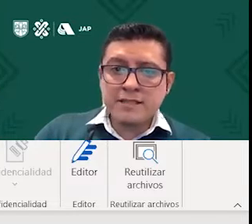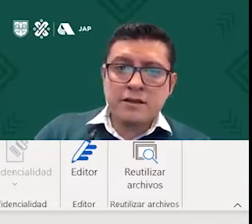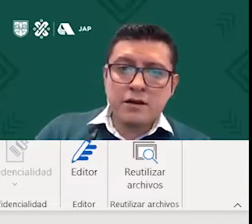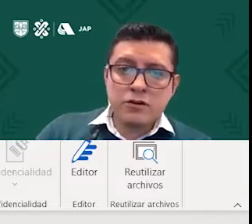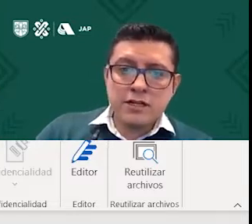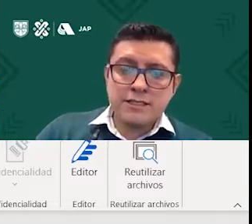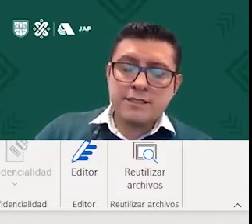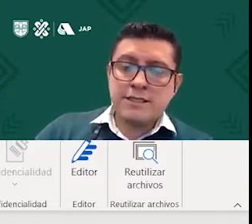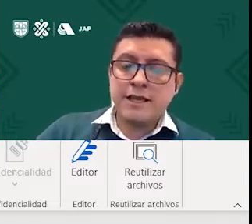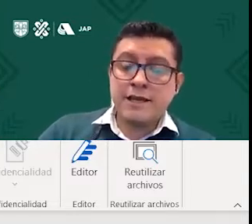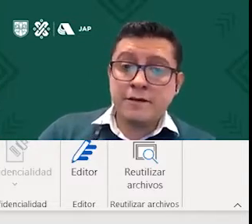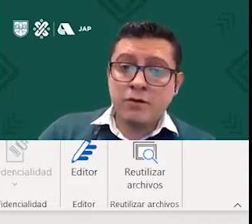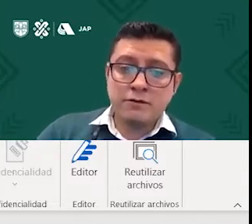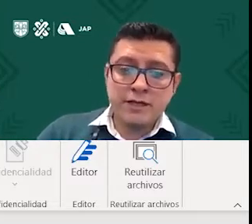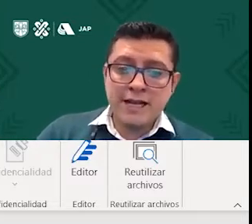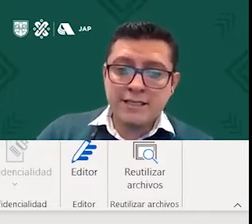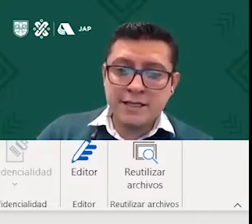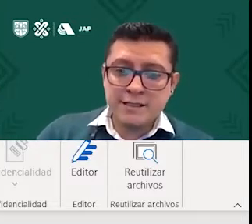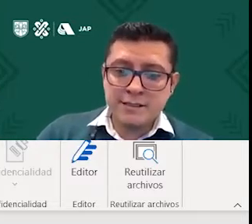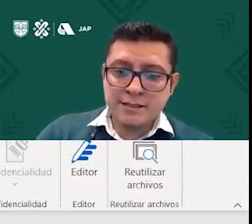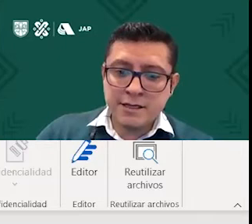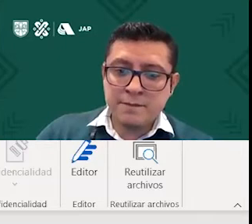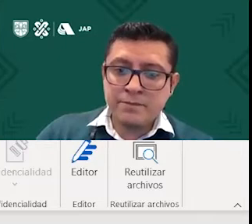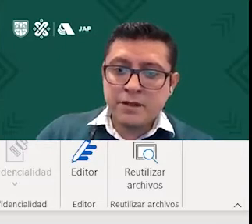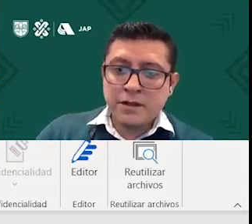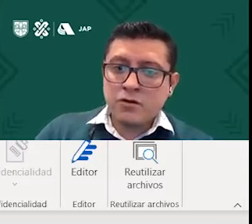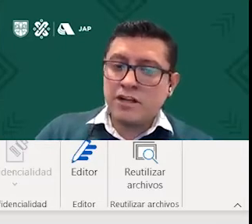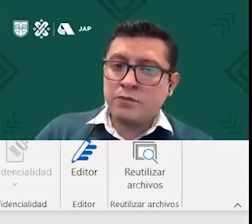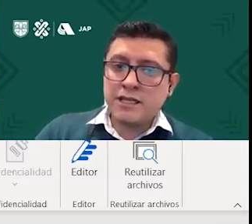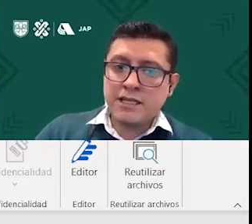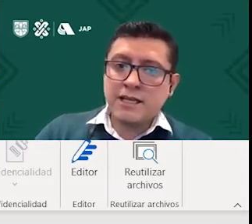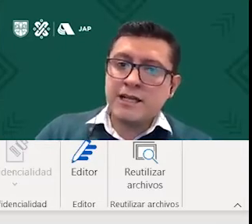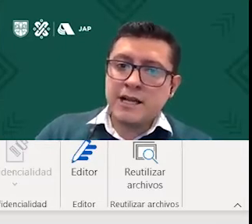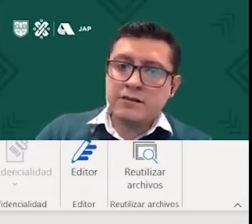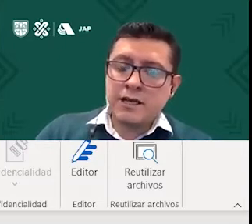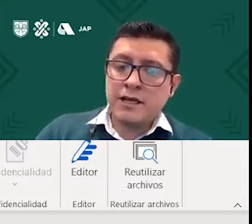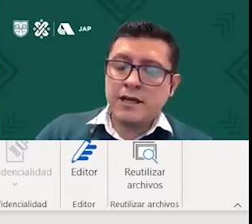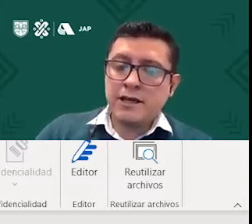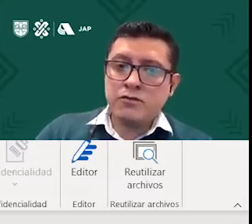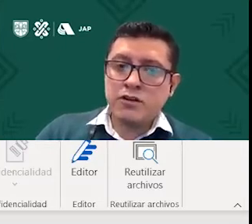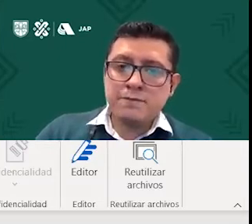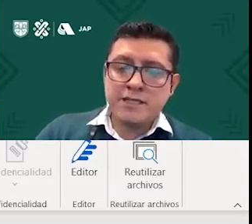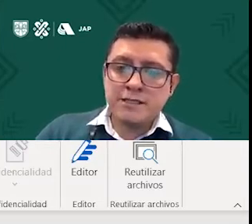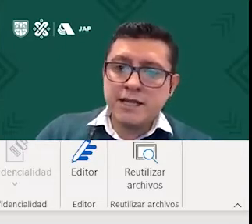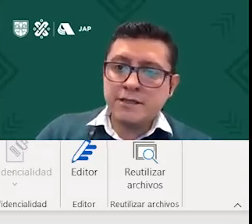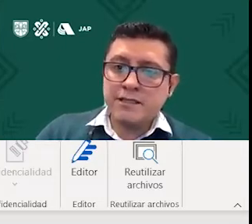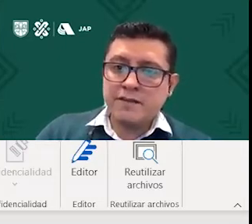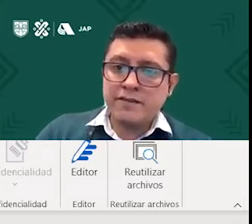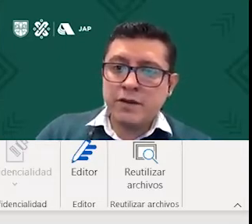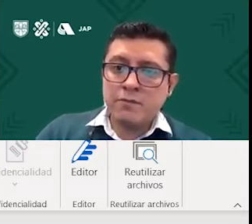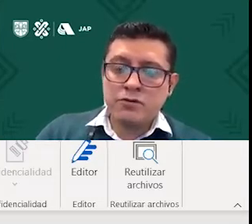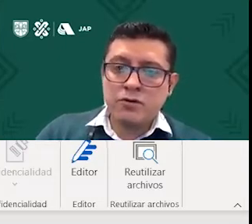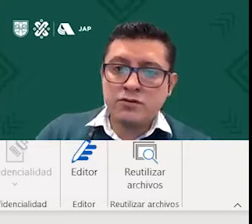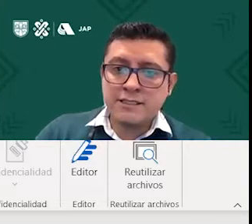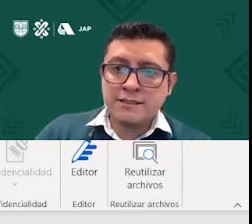para el caso de reuniones este bueno y la lista de asistencia correspondiente en el caso de reuniones presenciales debe